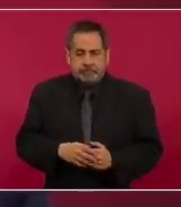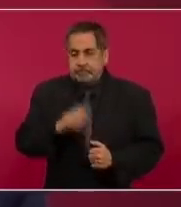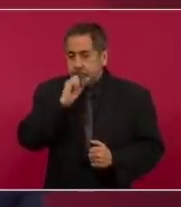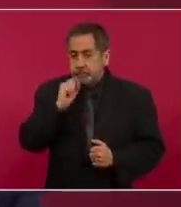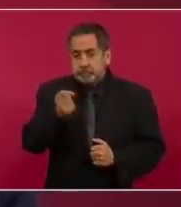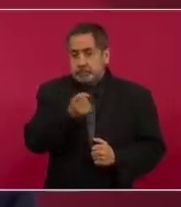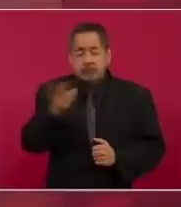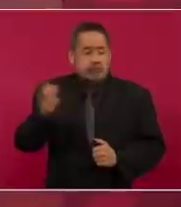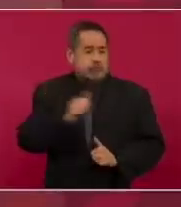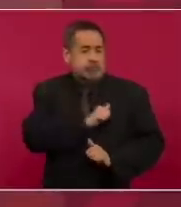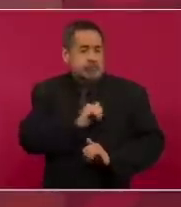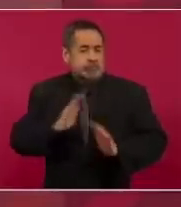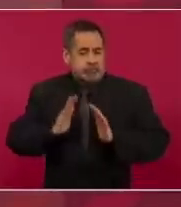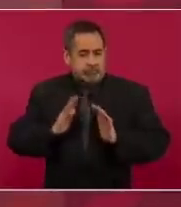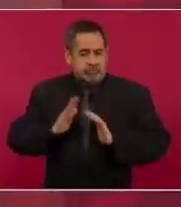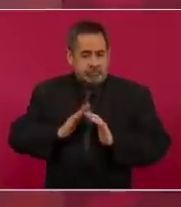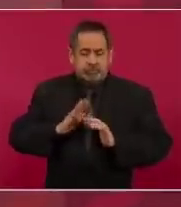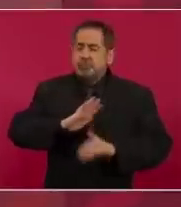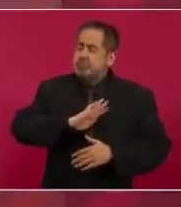militares.